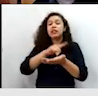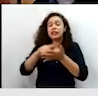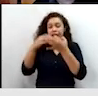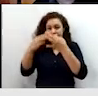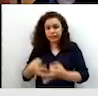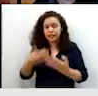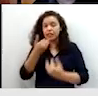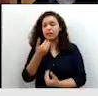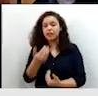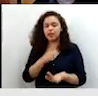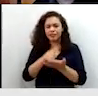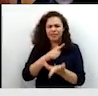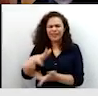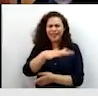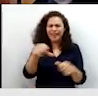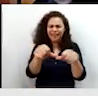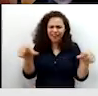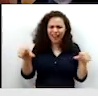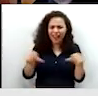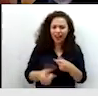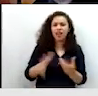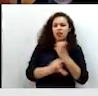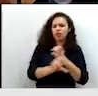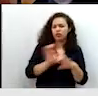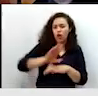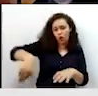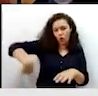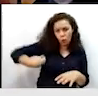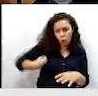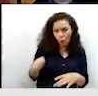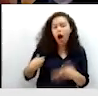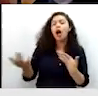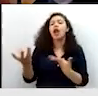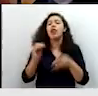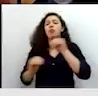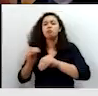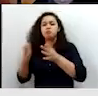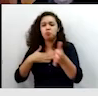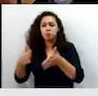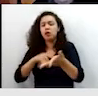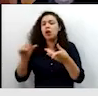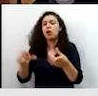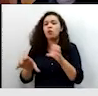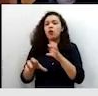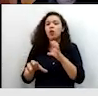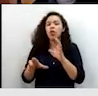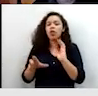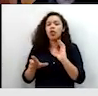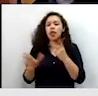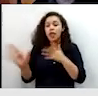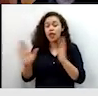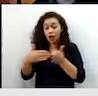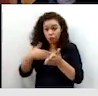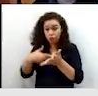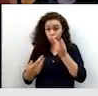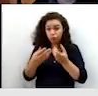de todas nuestras áreas, tanto de almacenamiento como de preparación, como de resguardo de alimentos preparados,